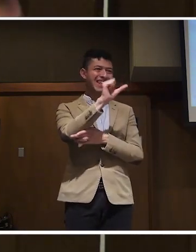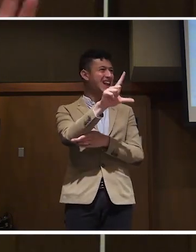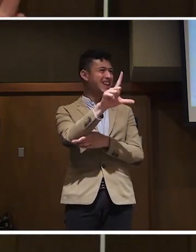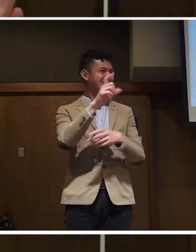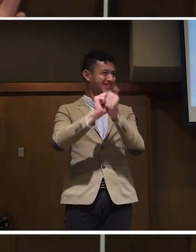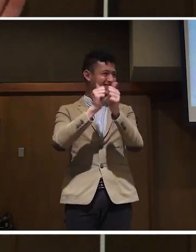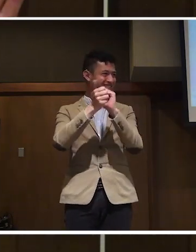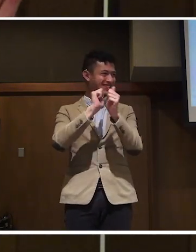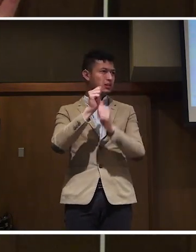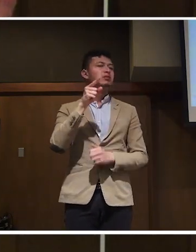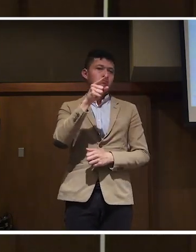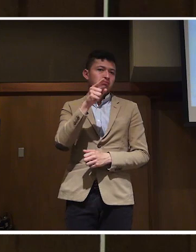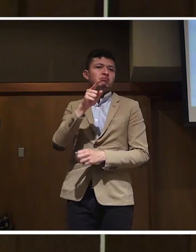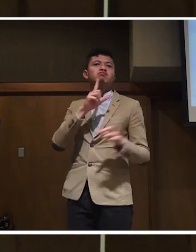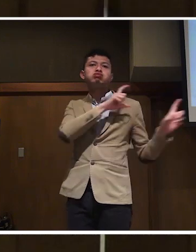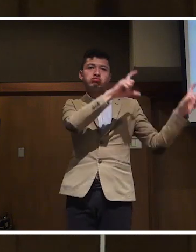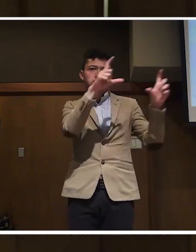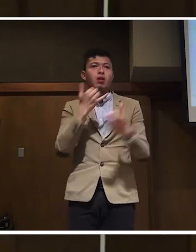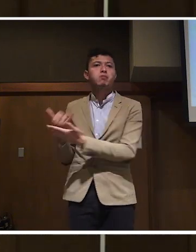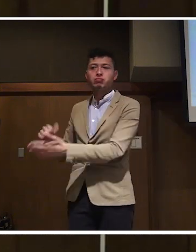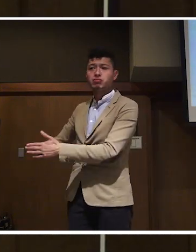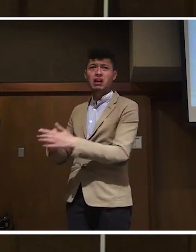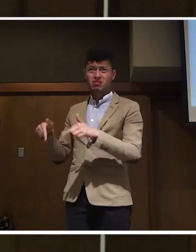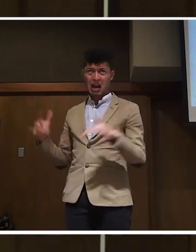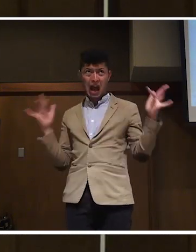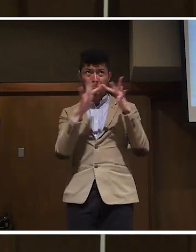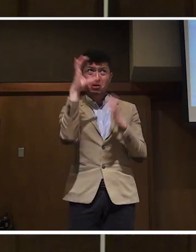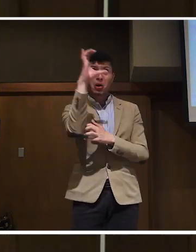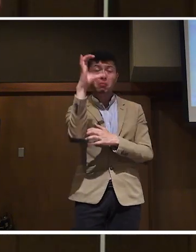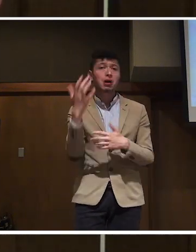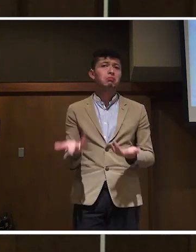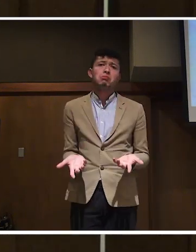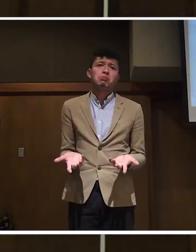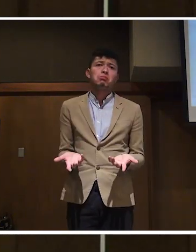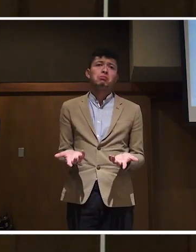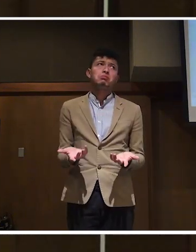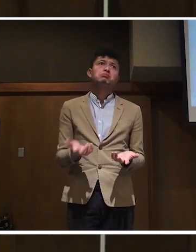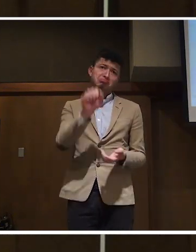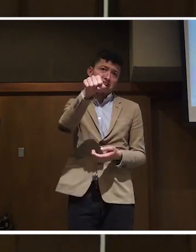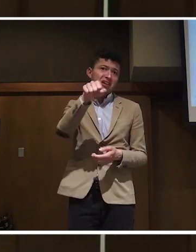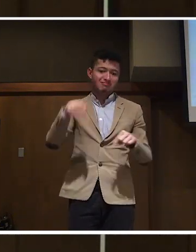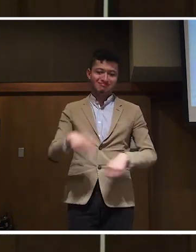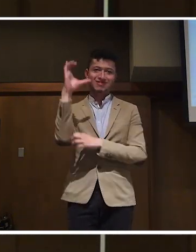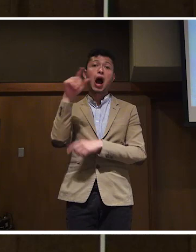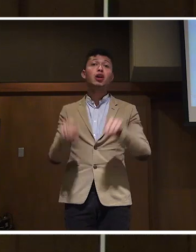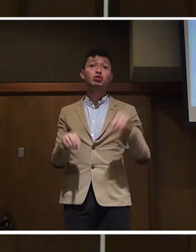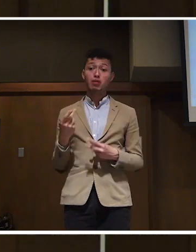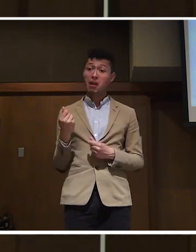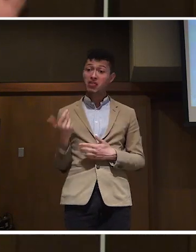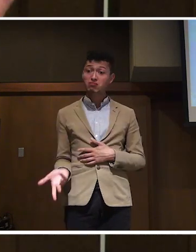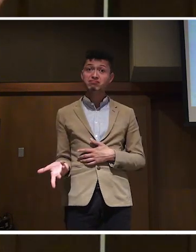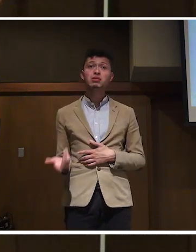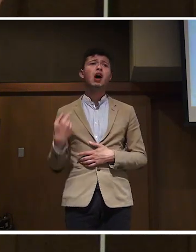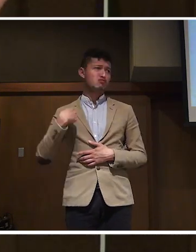nuestra nación? Puede que no tenga mucho que ver, pero finalmente los colombianos del siglo XIX que iban a París, si tenían plata, iban a donde nadar y